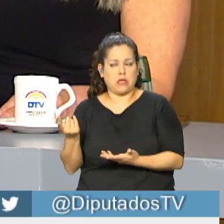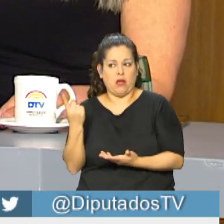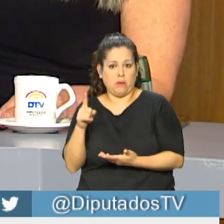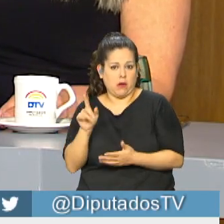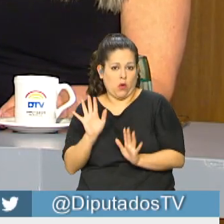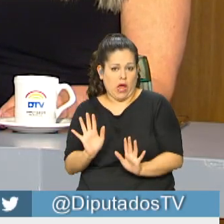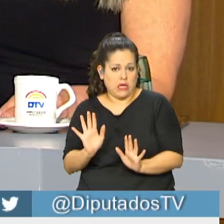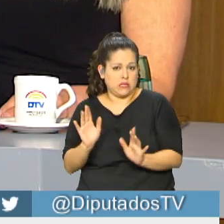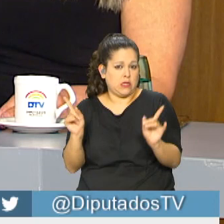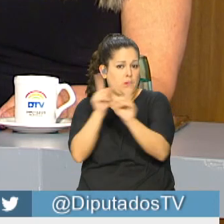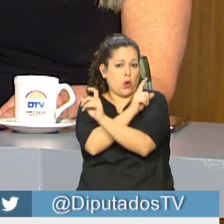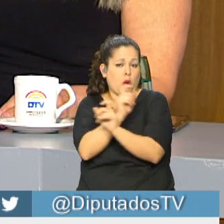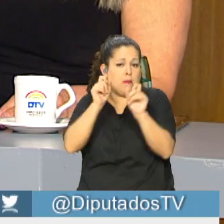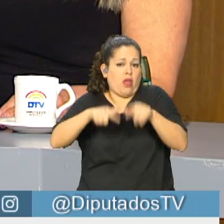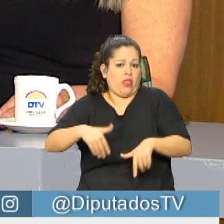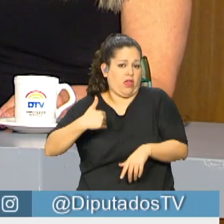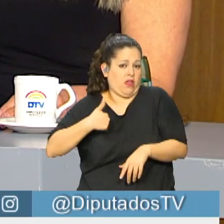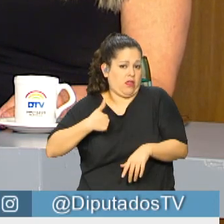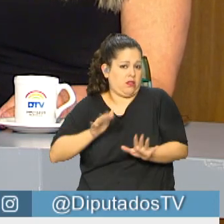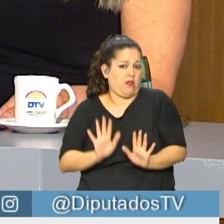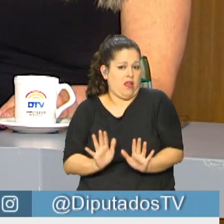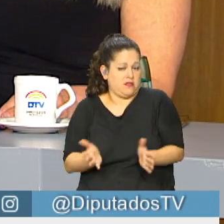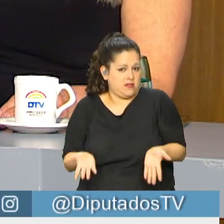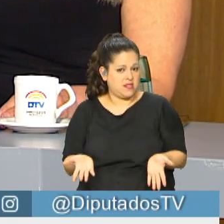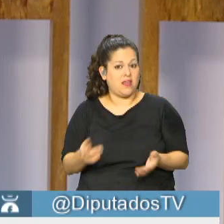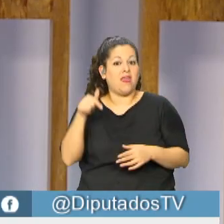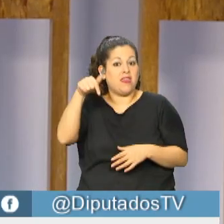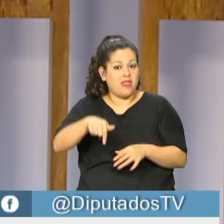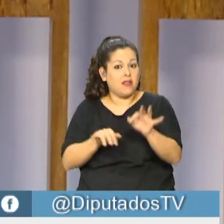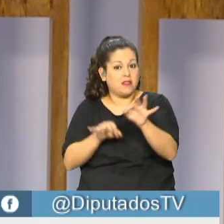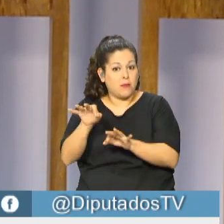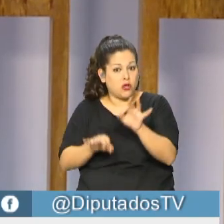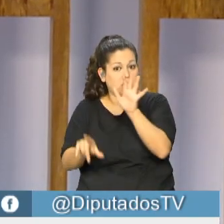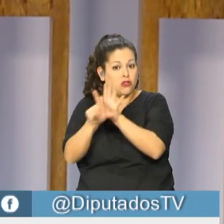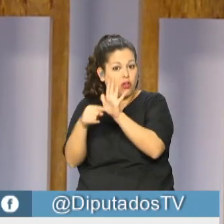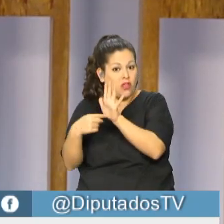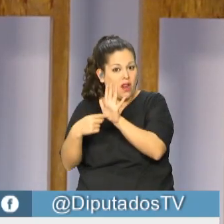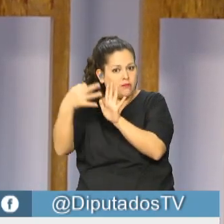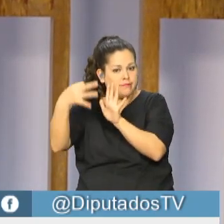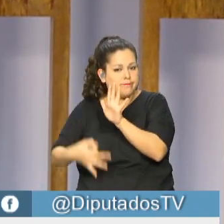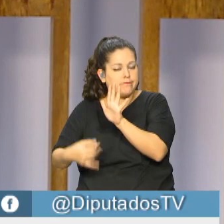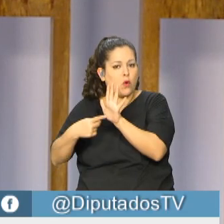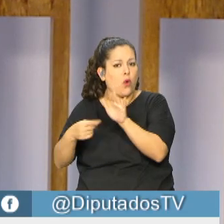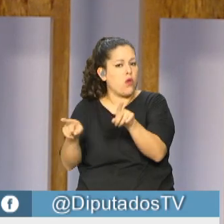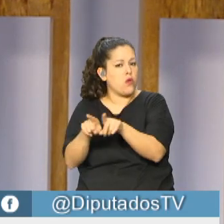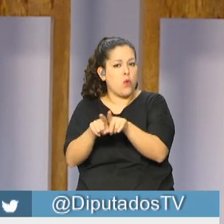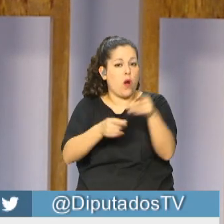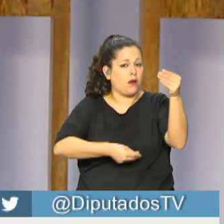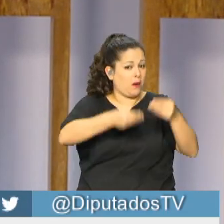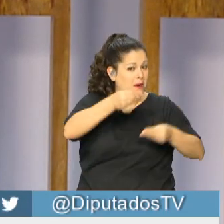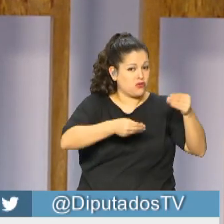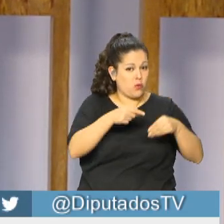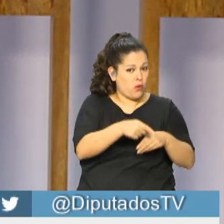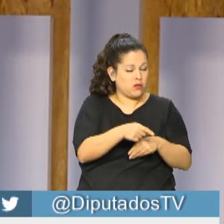parte de los problemas que tenemos en el país, y este proyecto en concreto, al igual que el del presupuesto, que es otra de las